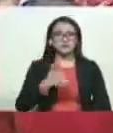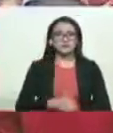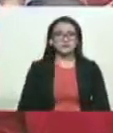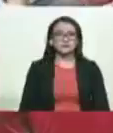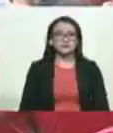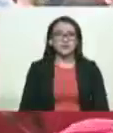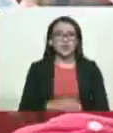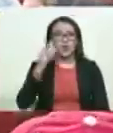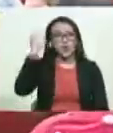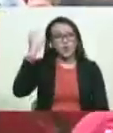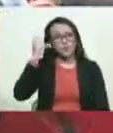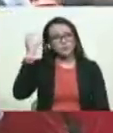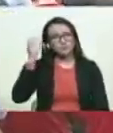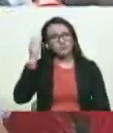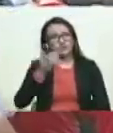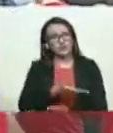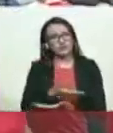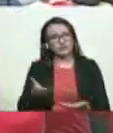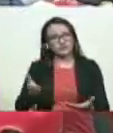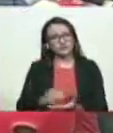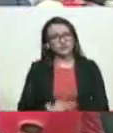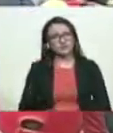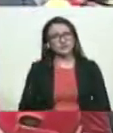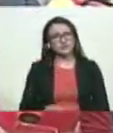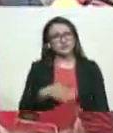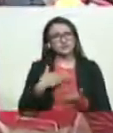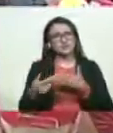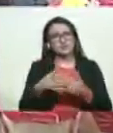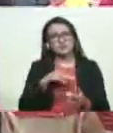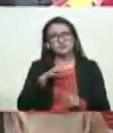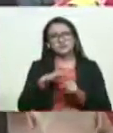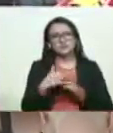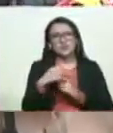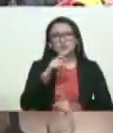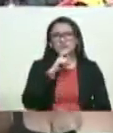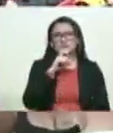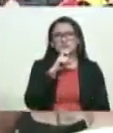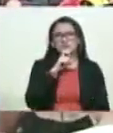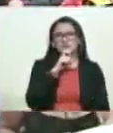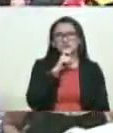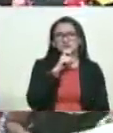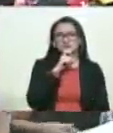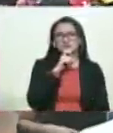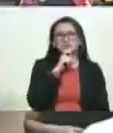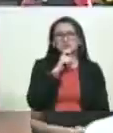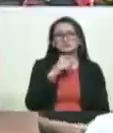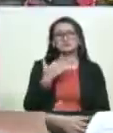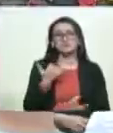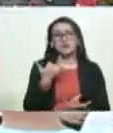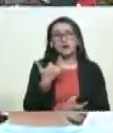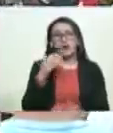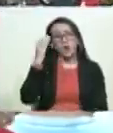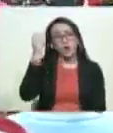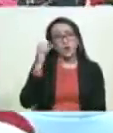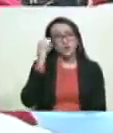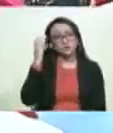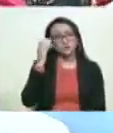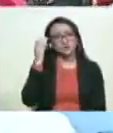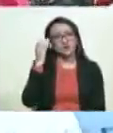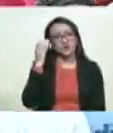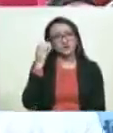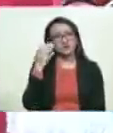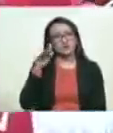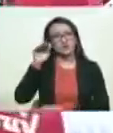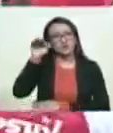consciente de las dificultades que hemos enfrentado pero también consciente del horizonte que le